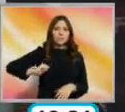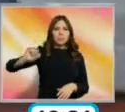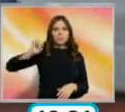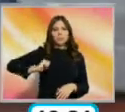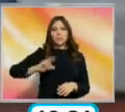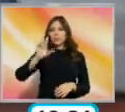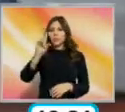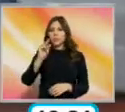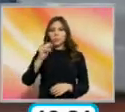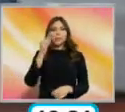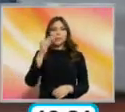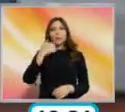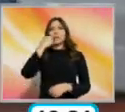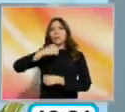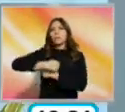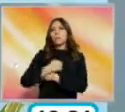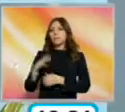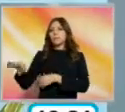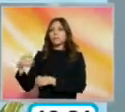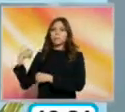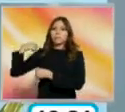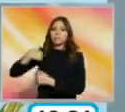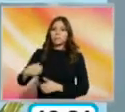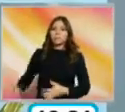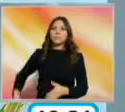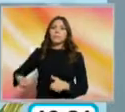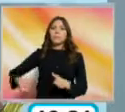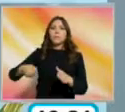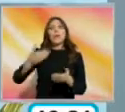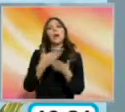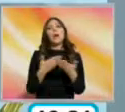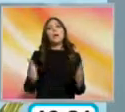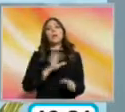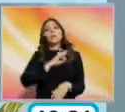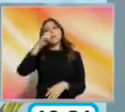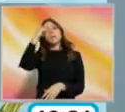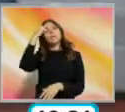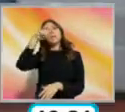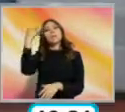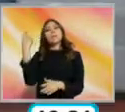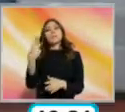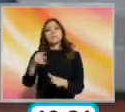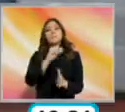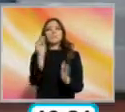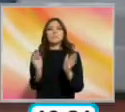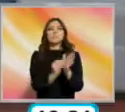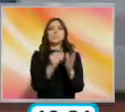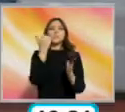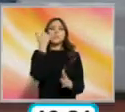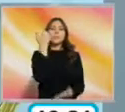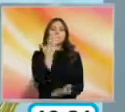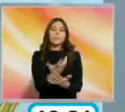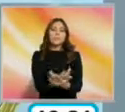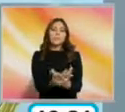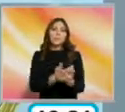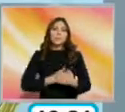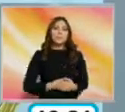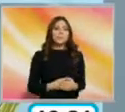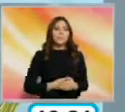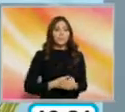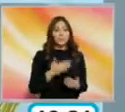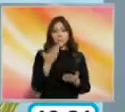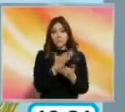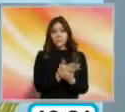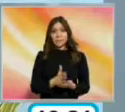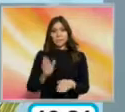dices. todo aquí o quiero traerlo todo en mis dispositivos. Así es. Y hoy tenemos Y a distintas voluntad. opciones, por supuesto, y a voluntad, pero además todavía mejor.